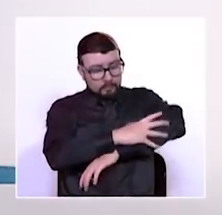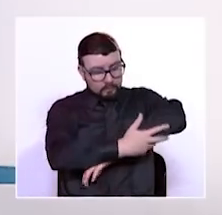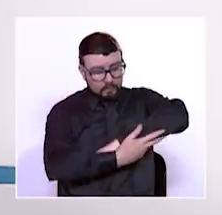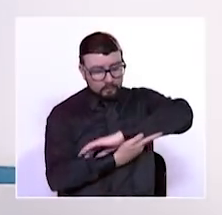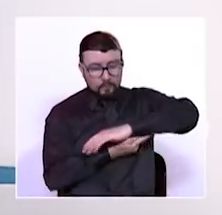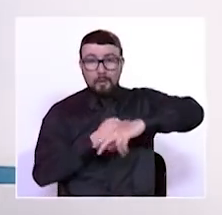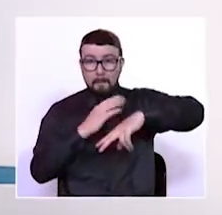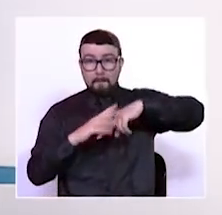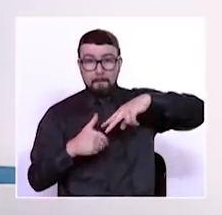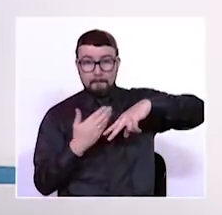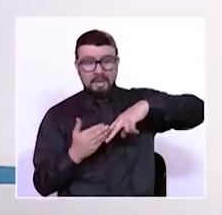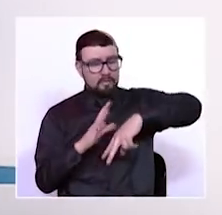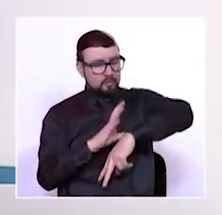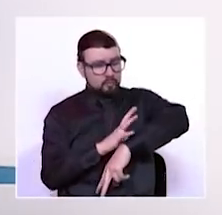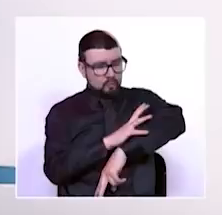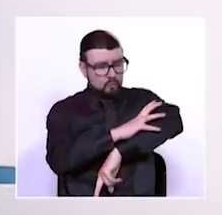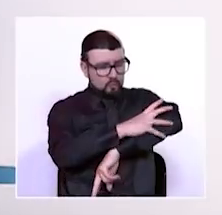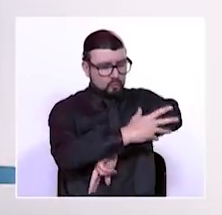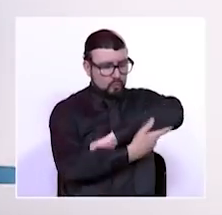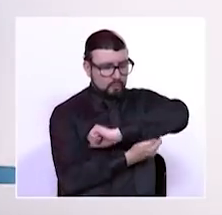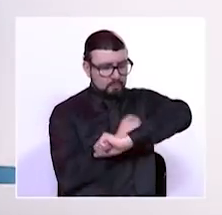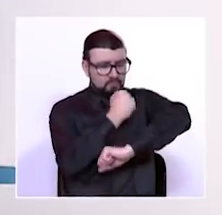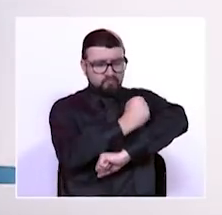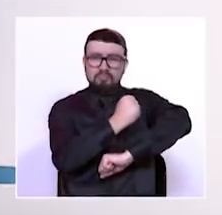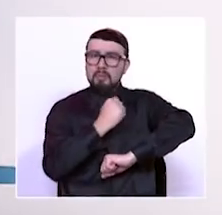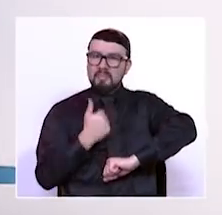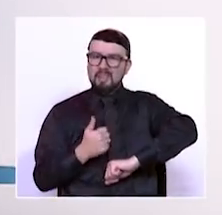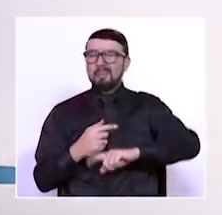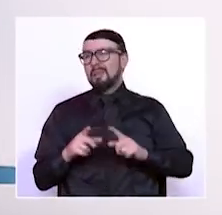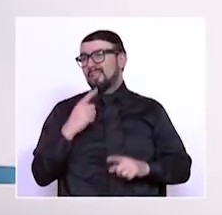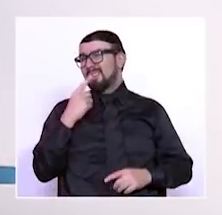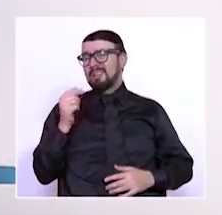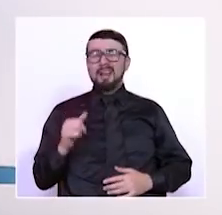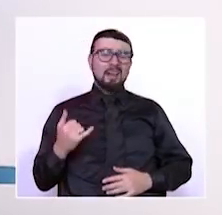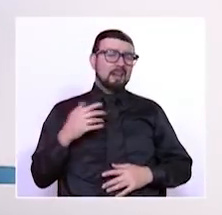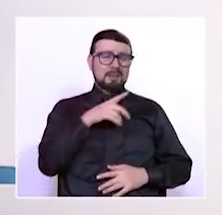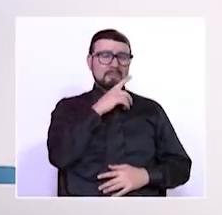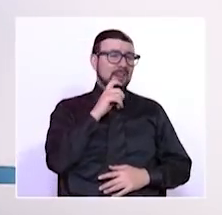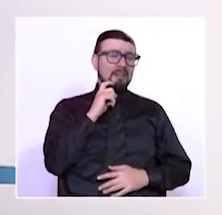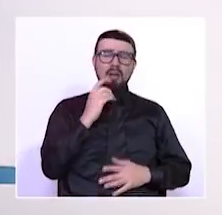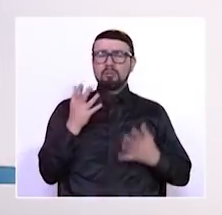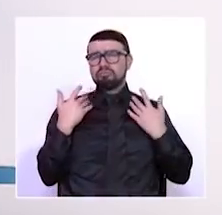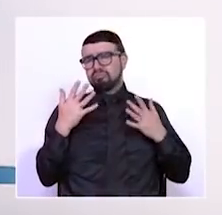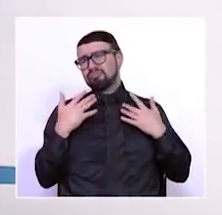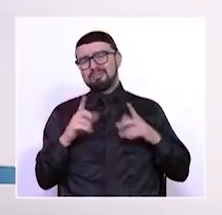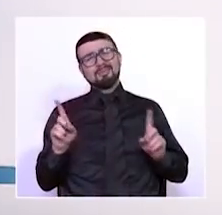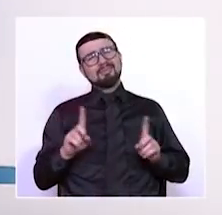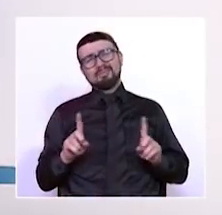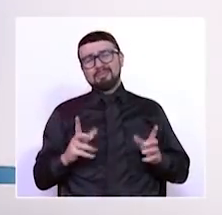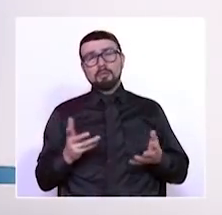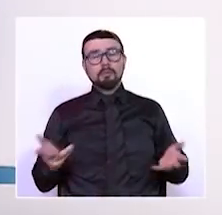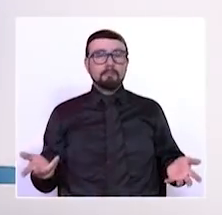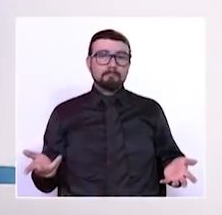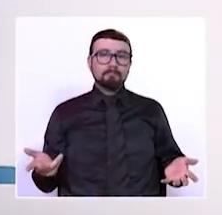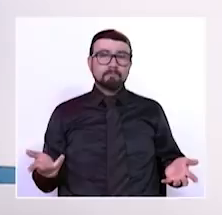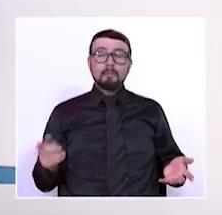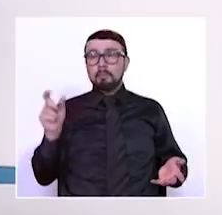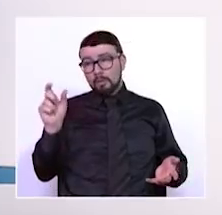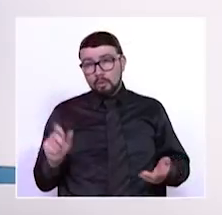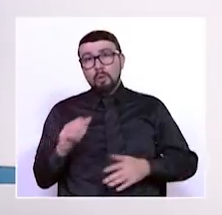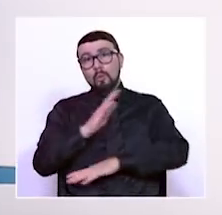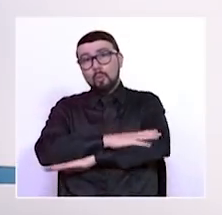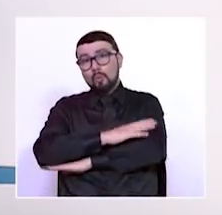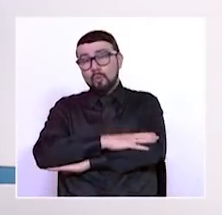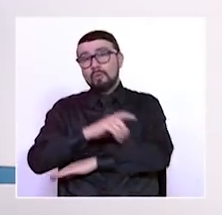sistema vascular para que suban. Pero es que me da mucha pereza, me da mucho calor, me incomodan. Y la persona no se hace el